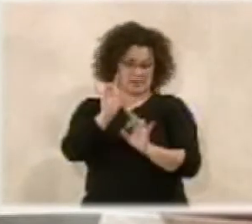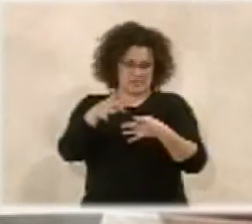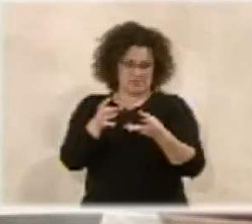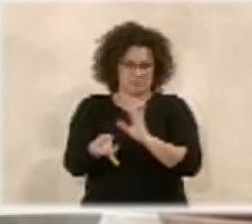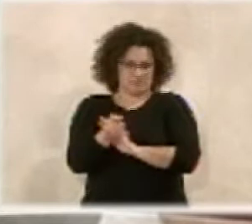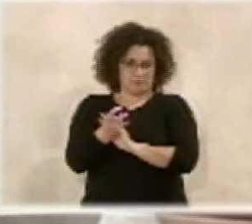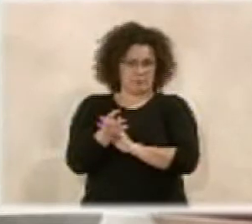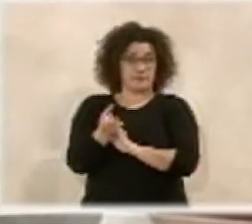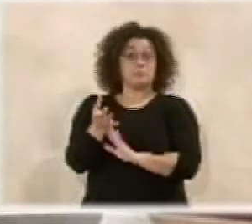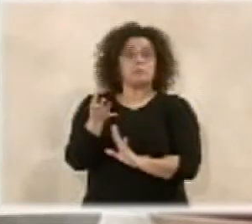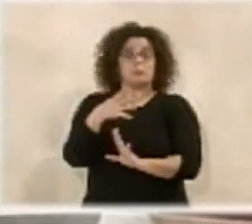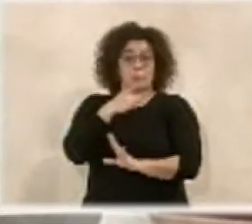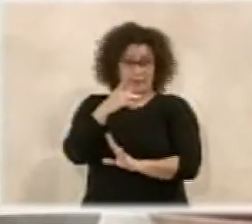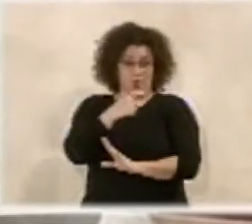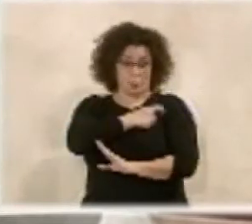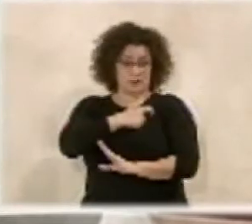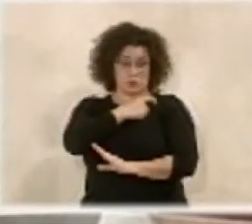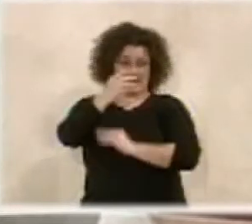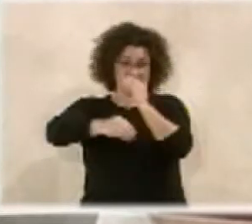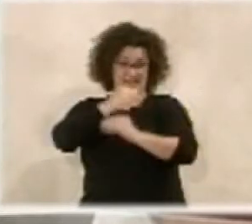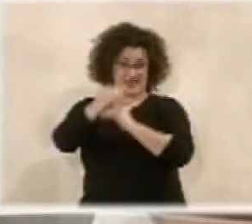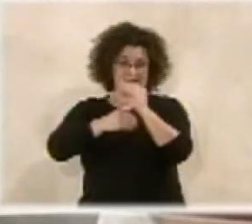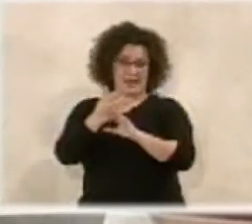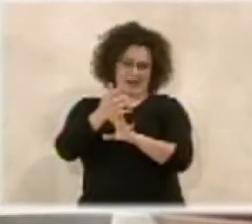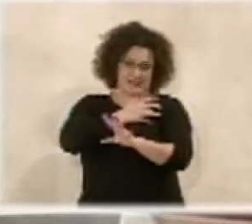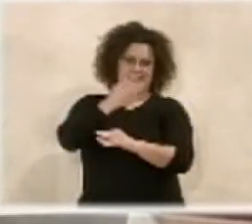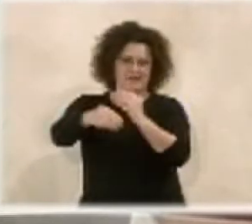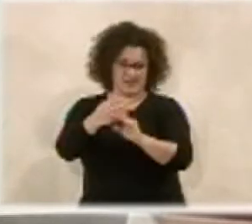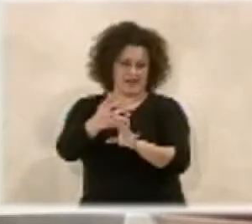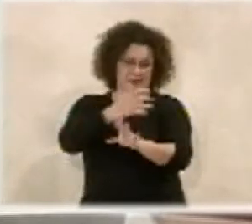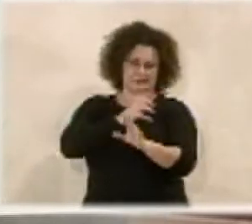y a ver si se puede reunir la Comisión de Feria antes de que llegue la feria. Muchas gracias.